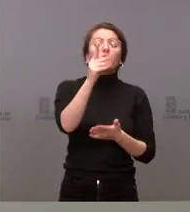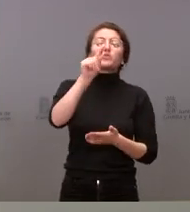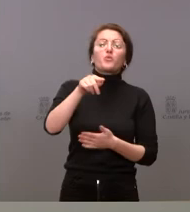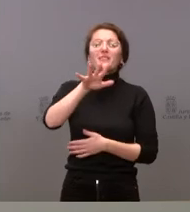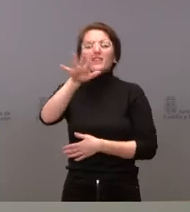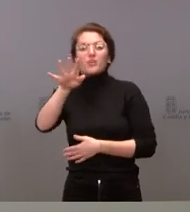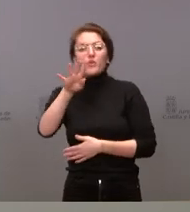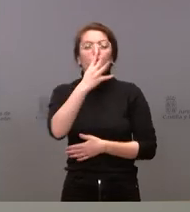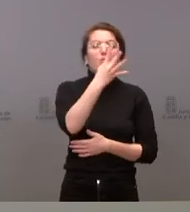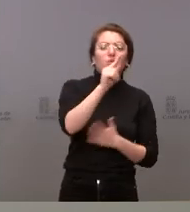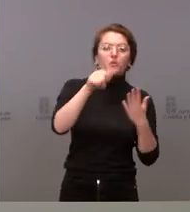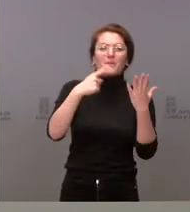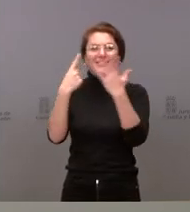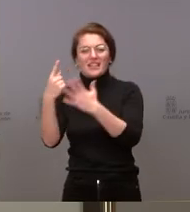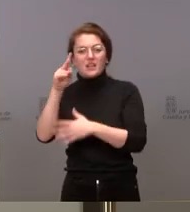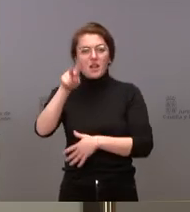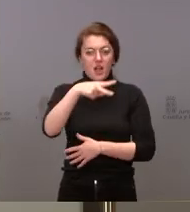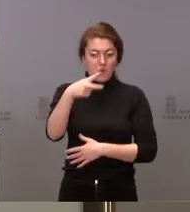euros por prueba